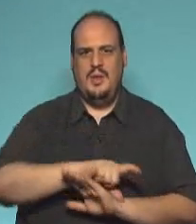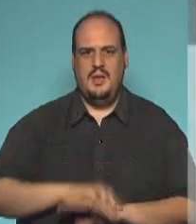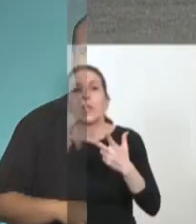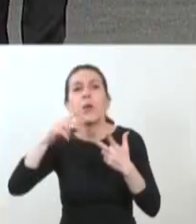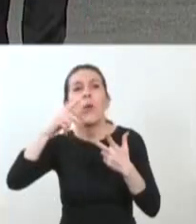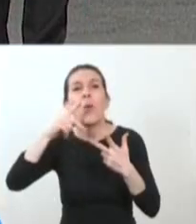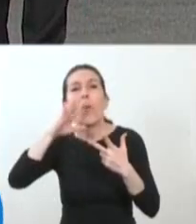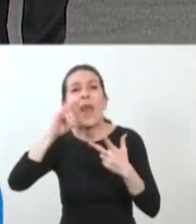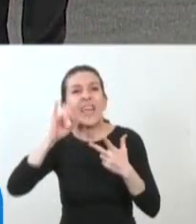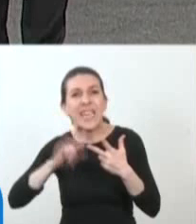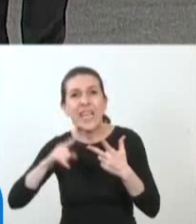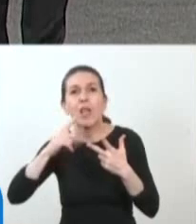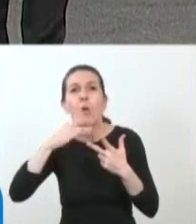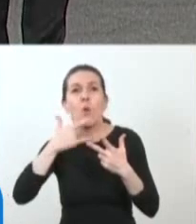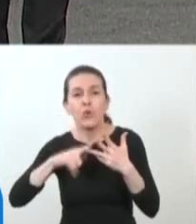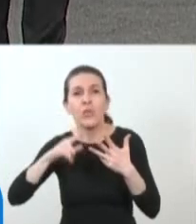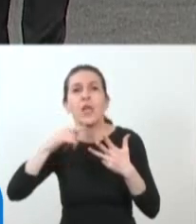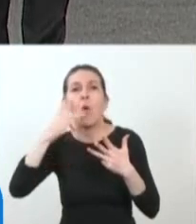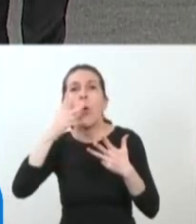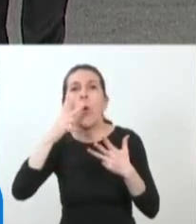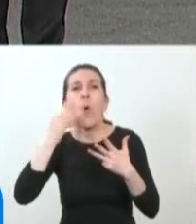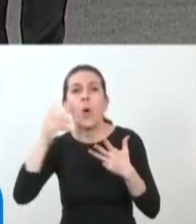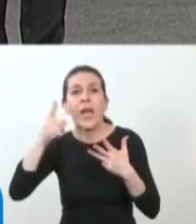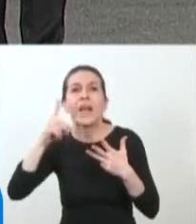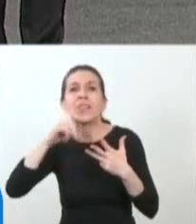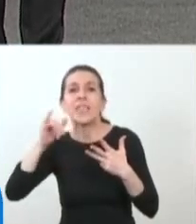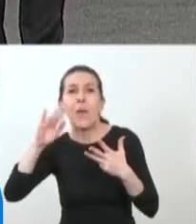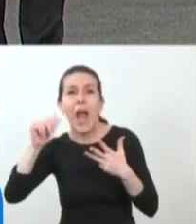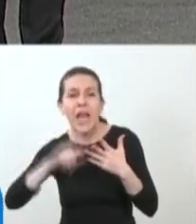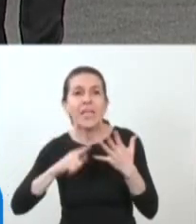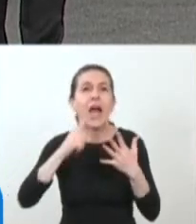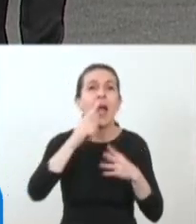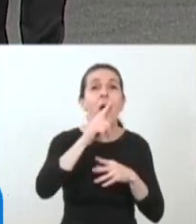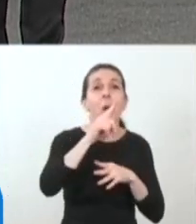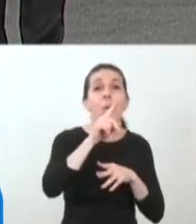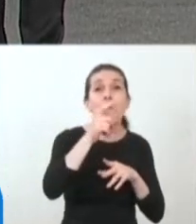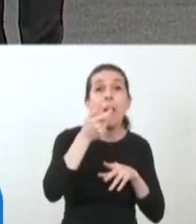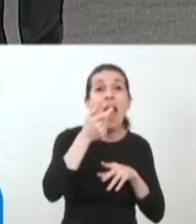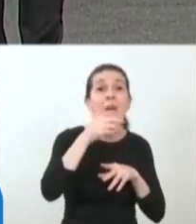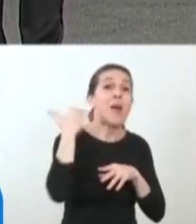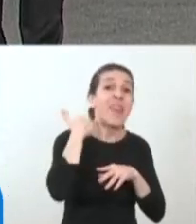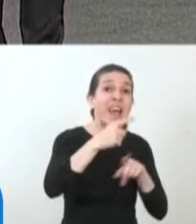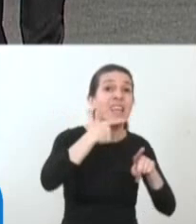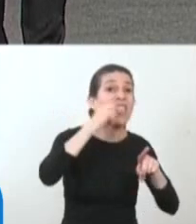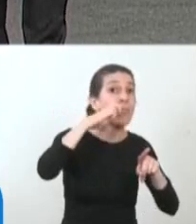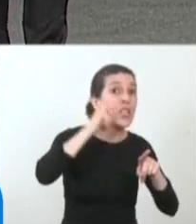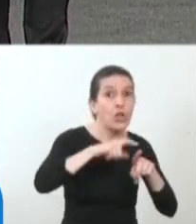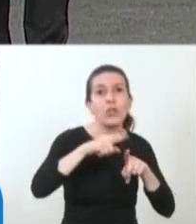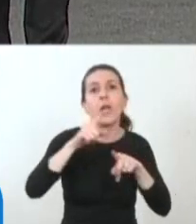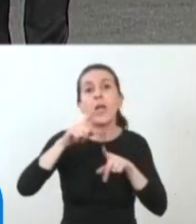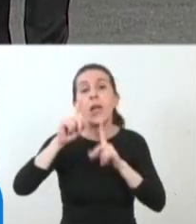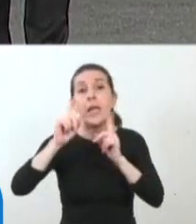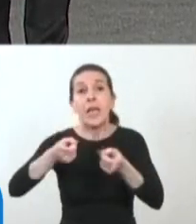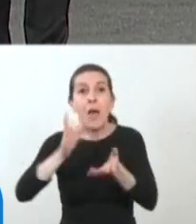de hurlingham juan zabaleta de la matanza fernando espinoza y de san fernando juan andreotti